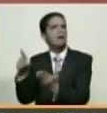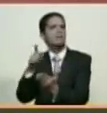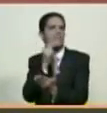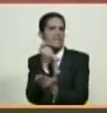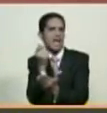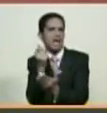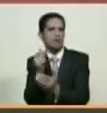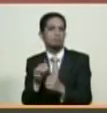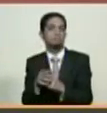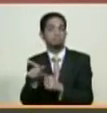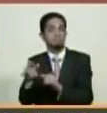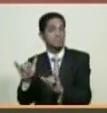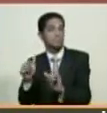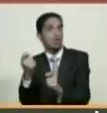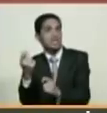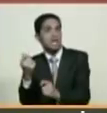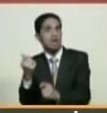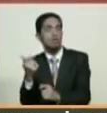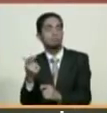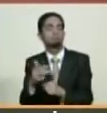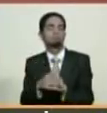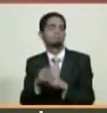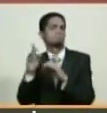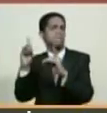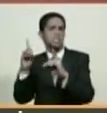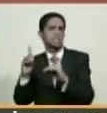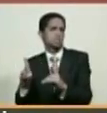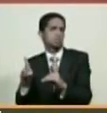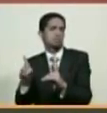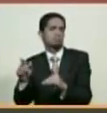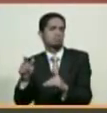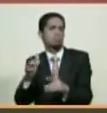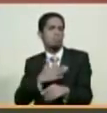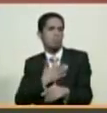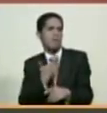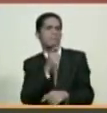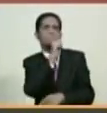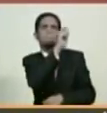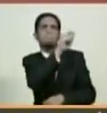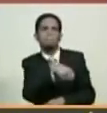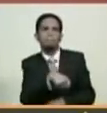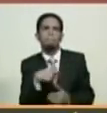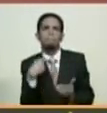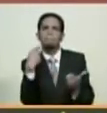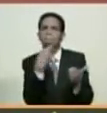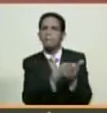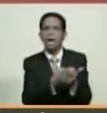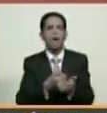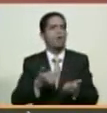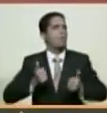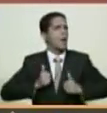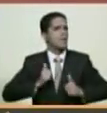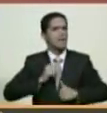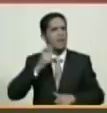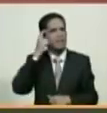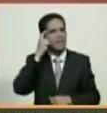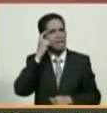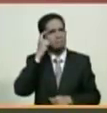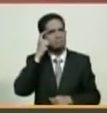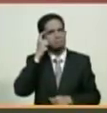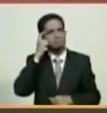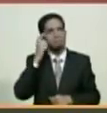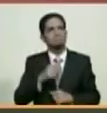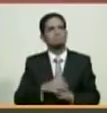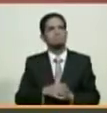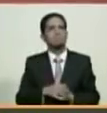y con ese dinero nuestras abuelas y abuelos podrán disponer las 24 horas del día, los 7 días de la semana. Pueden ir a hacer pagos